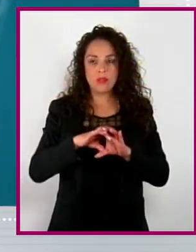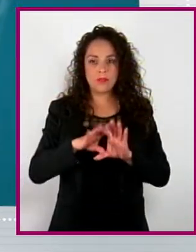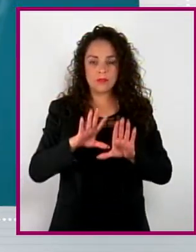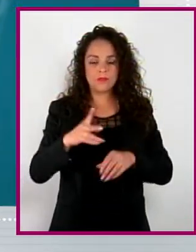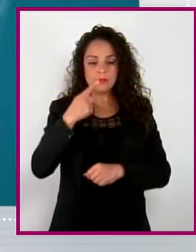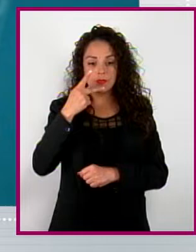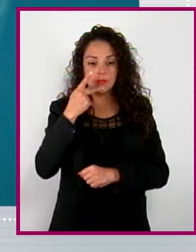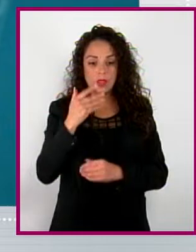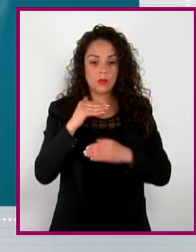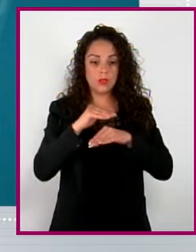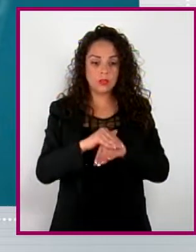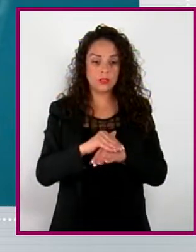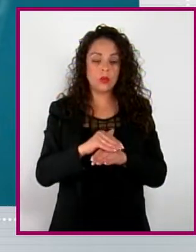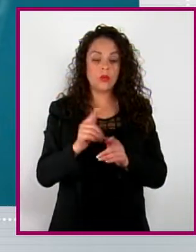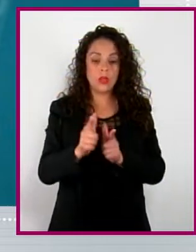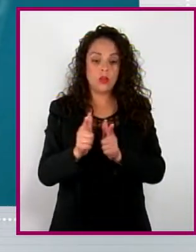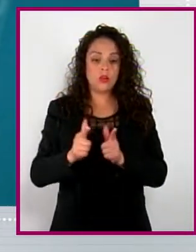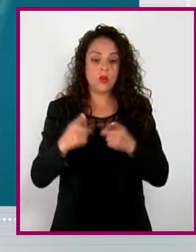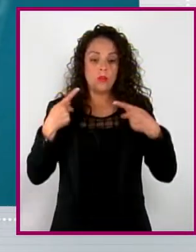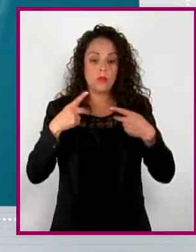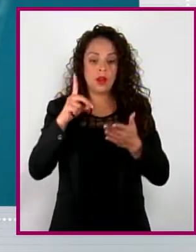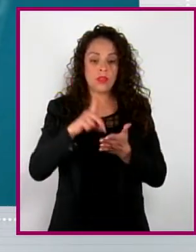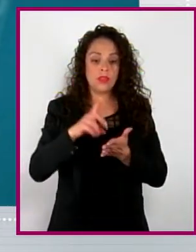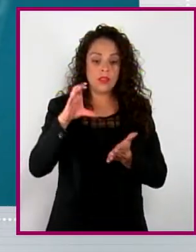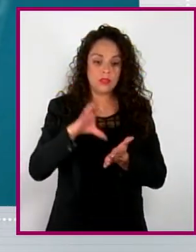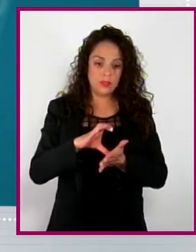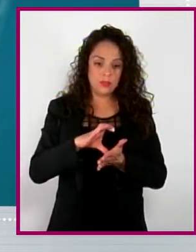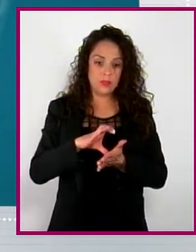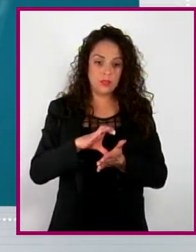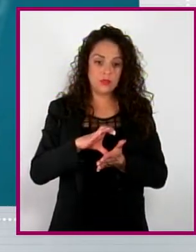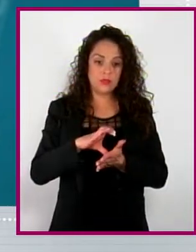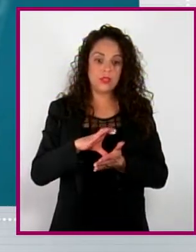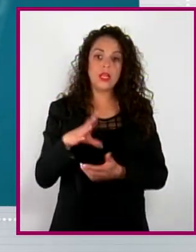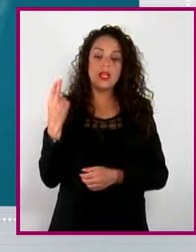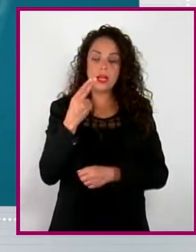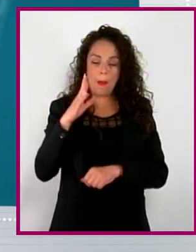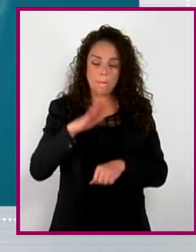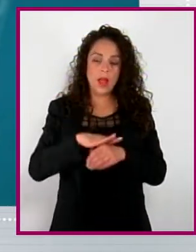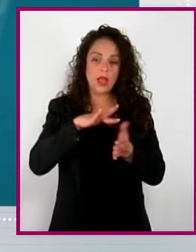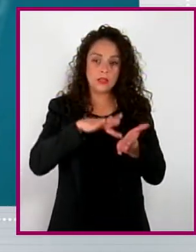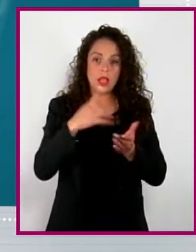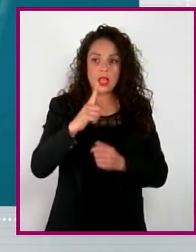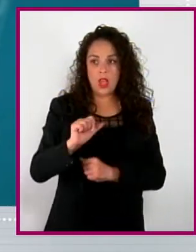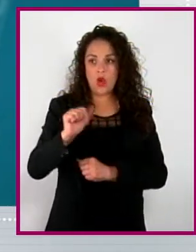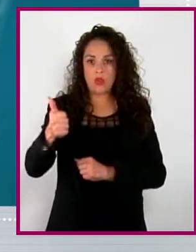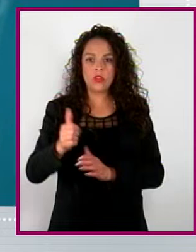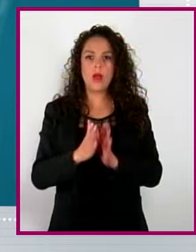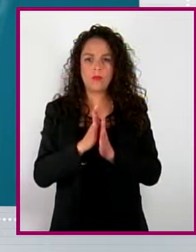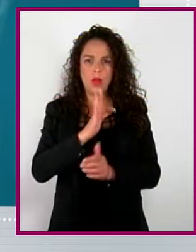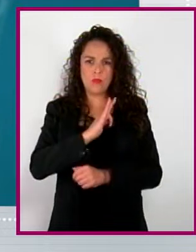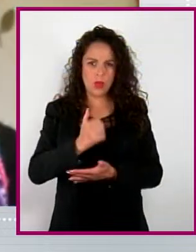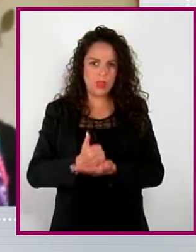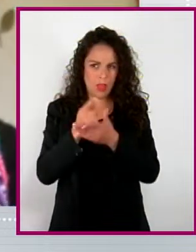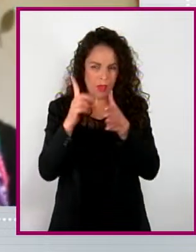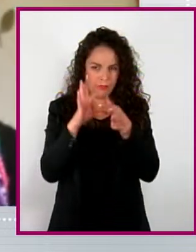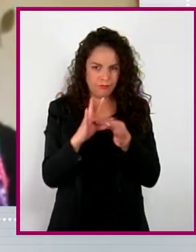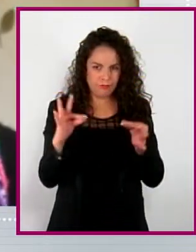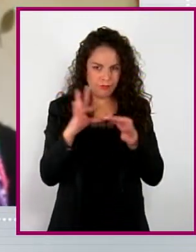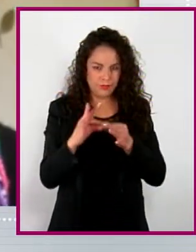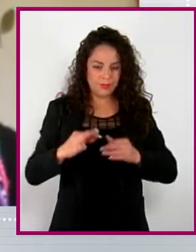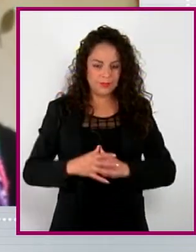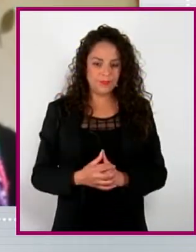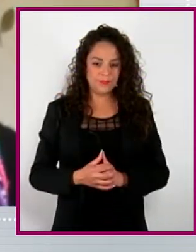grupos de personas con discapacidad. Hay personas que necesitan más apoyo que otras. ¿Nos platicas un poco, por favor?